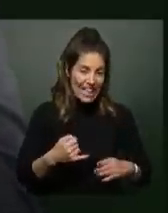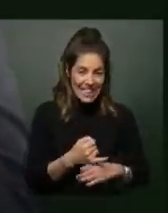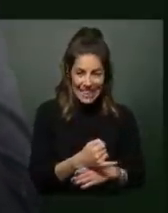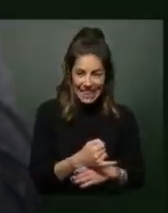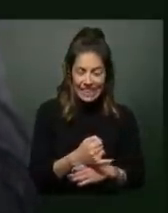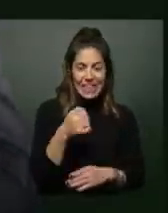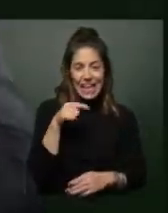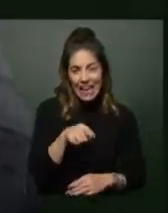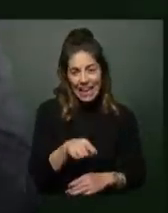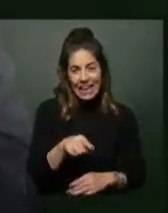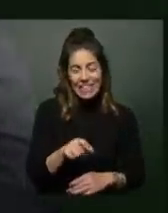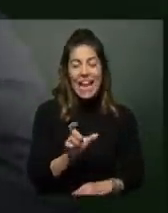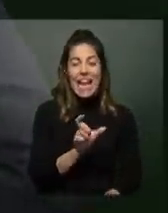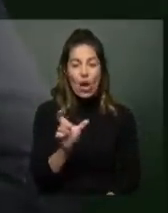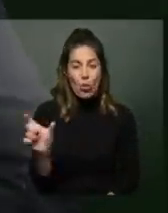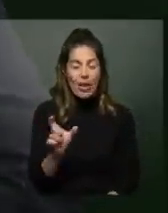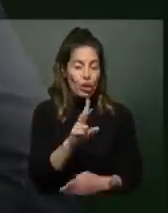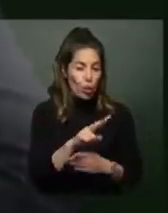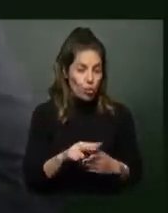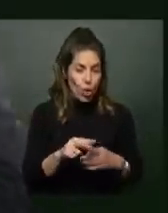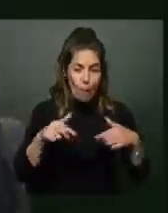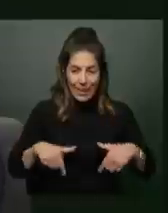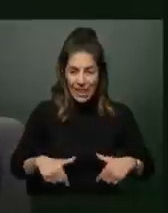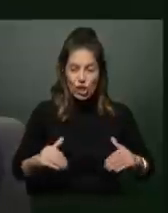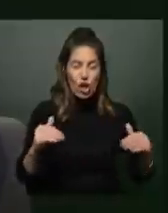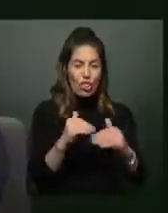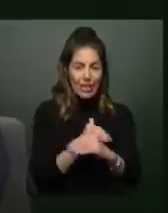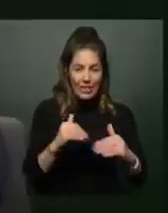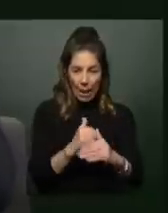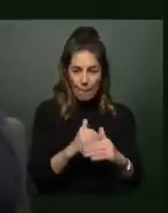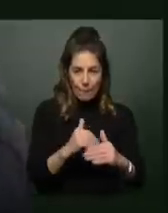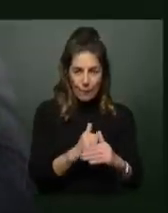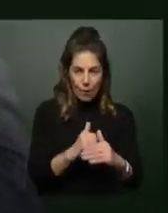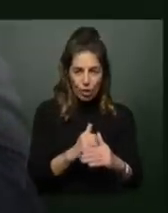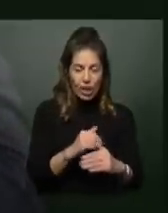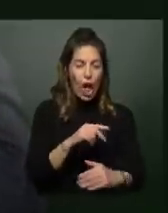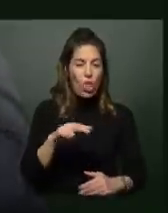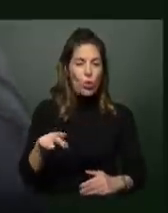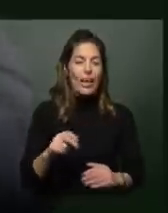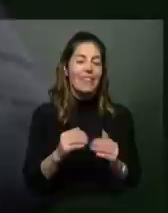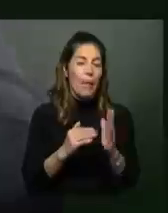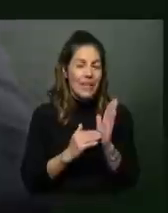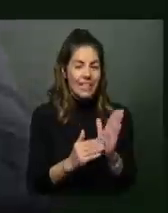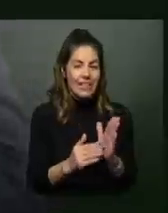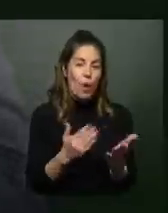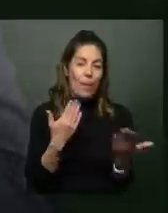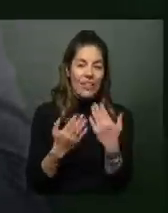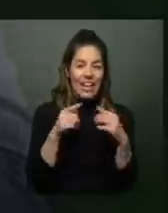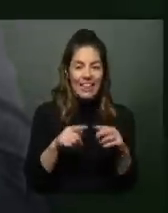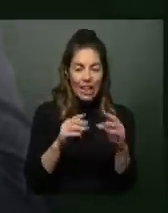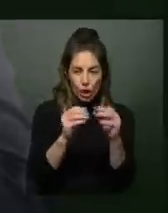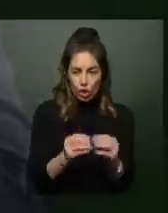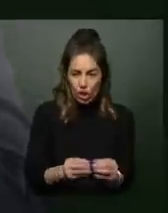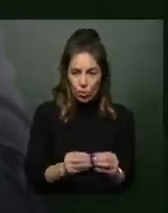menos ese fue el argumento que utilizó al ministro de transporte y Obras Públicas José Luis falero durante la presentación para hablar de este de otros asuntos